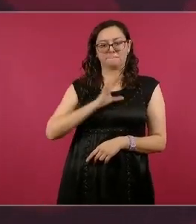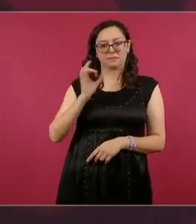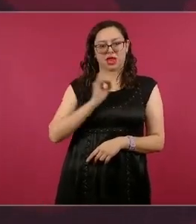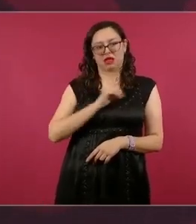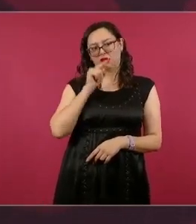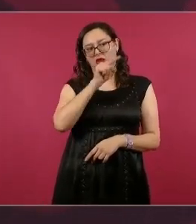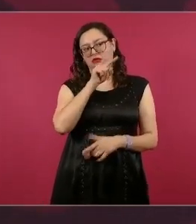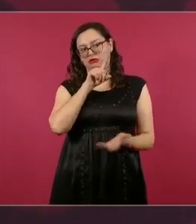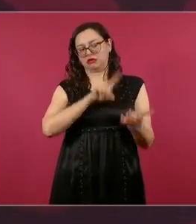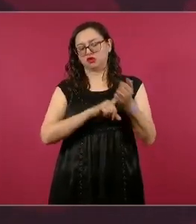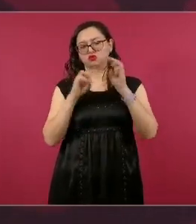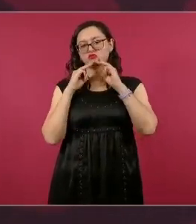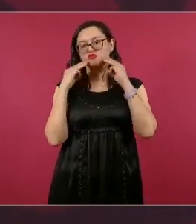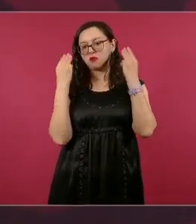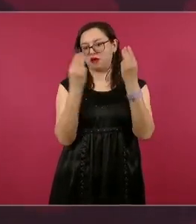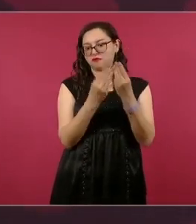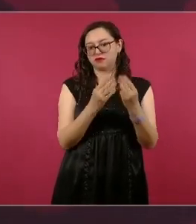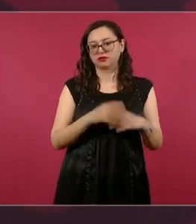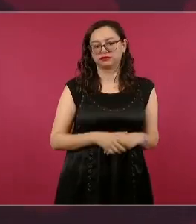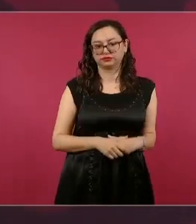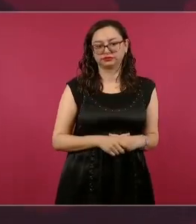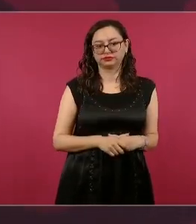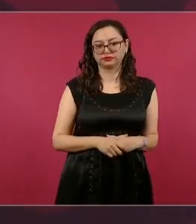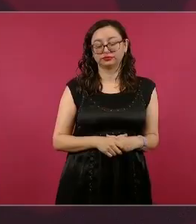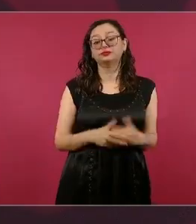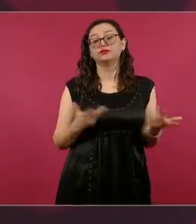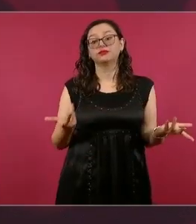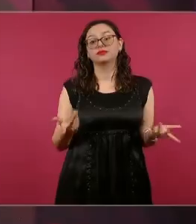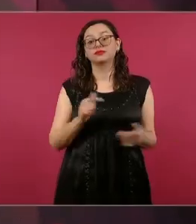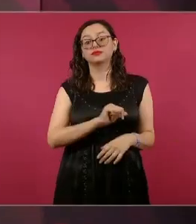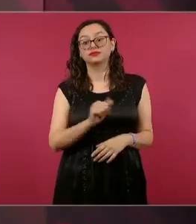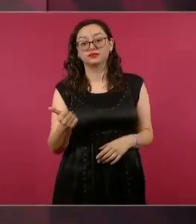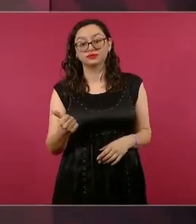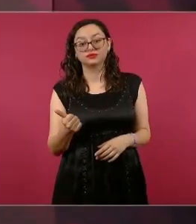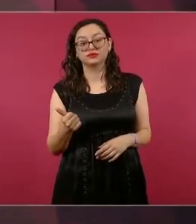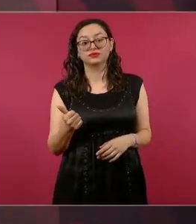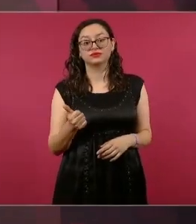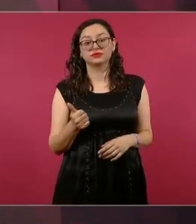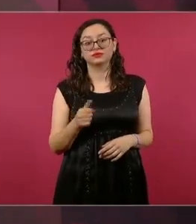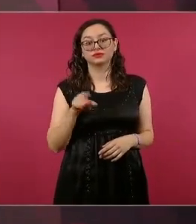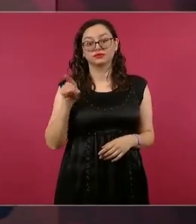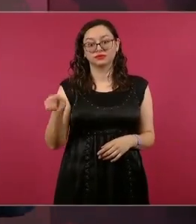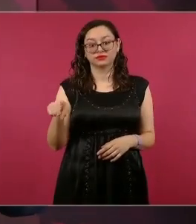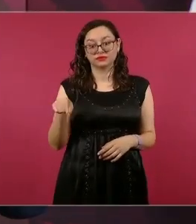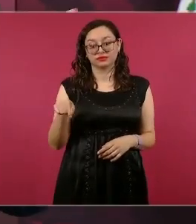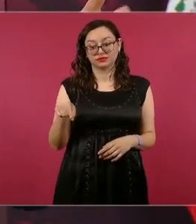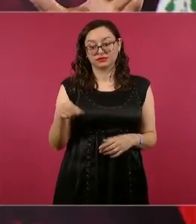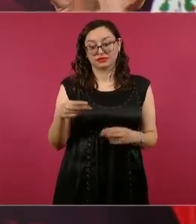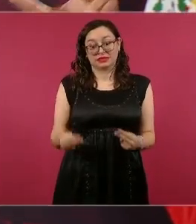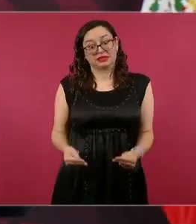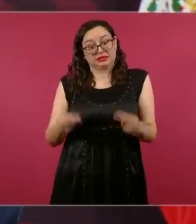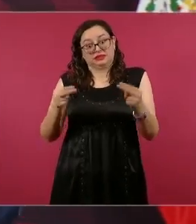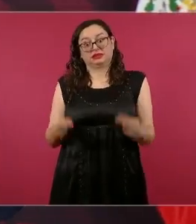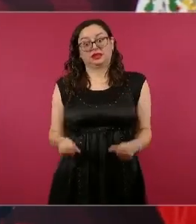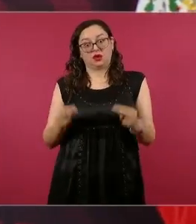otra, que no querían los comerciantes de Tayoltita porque